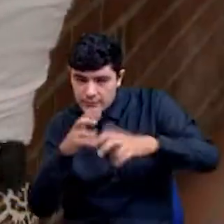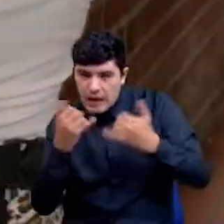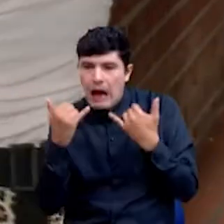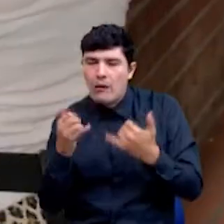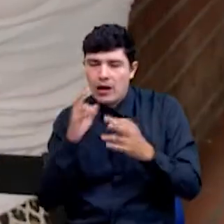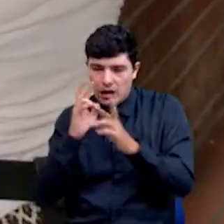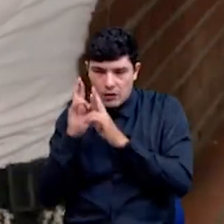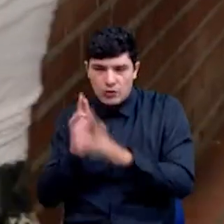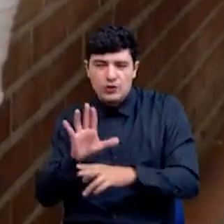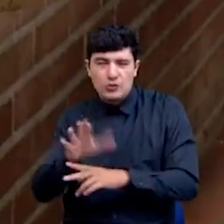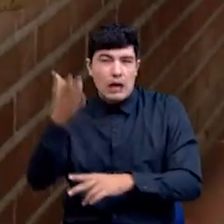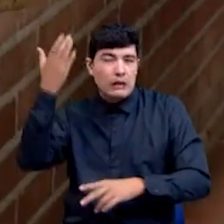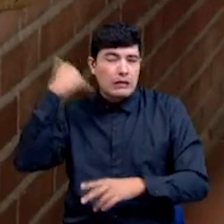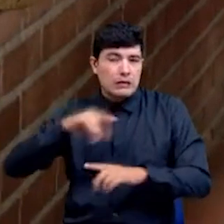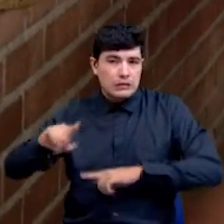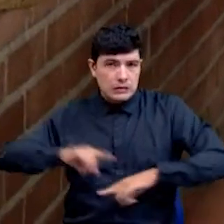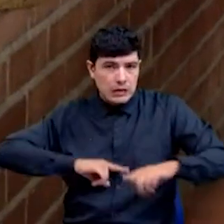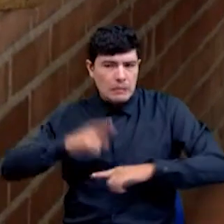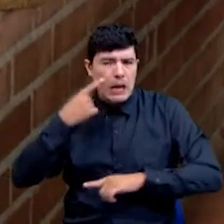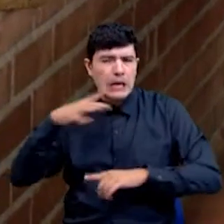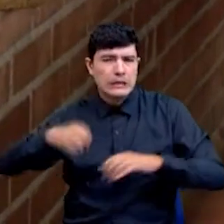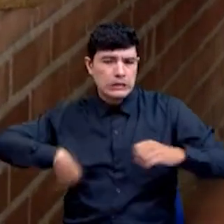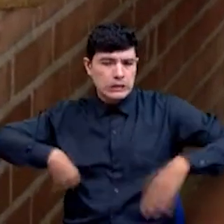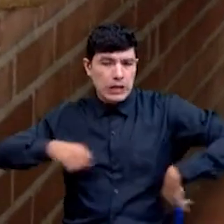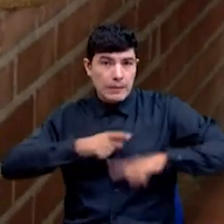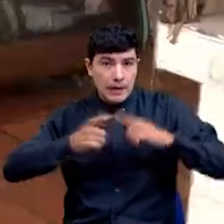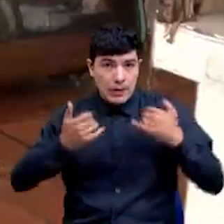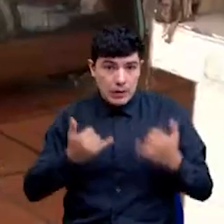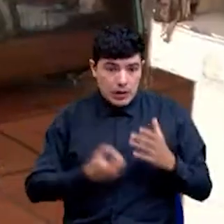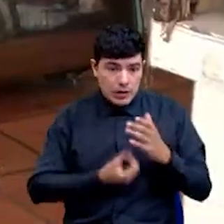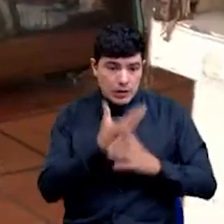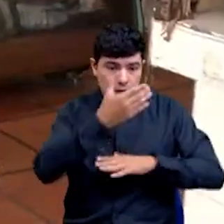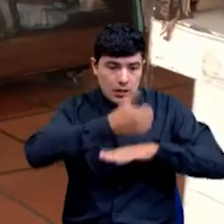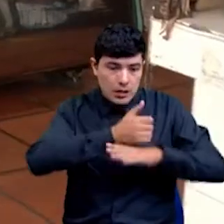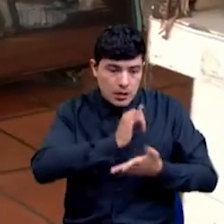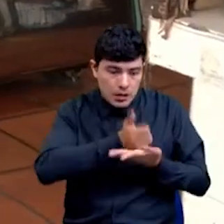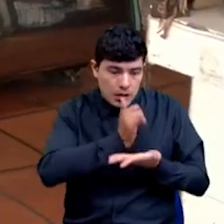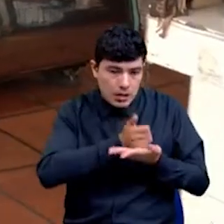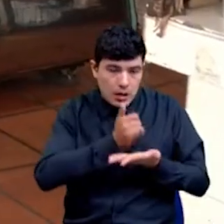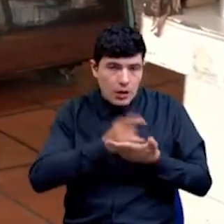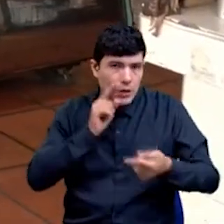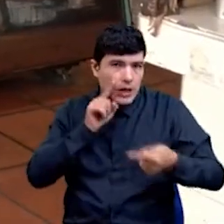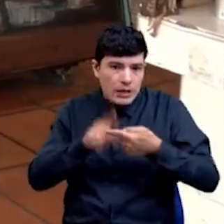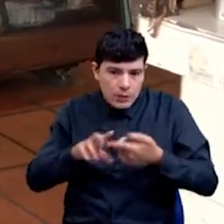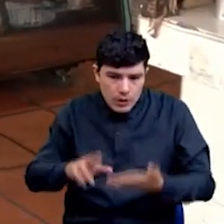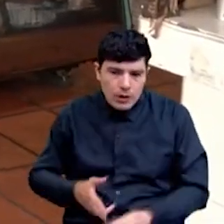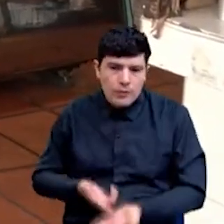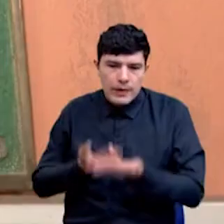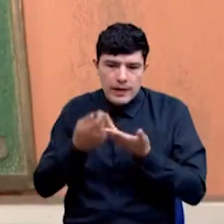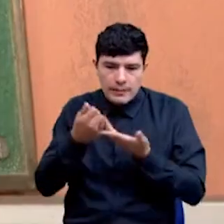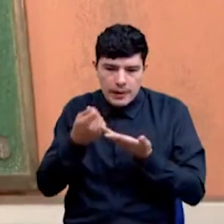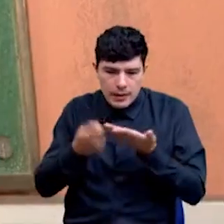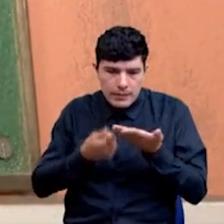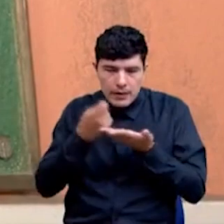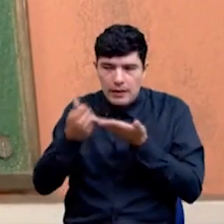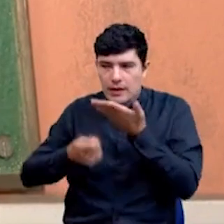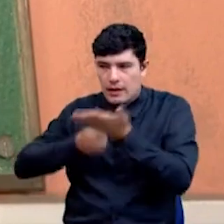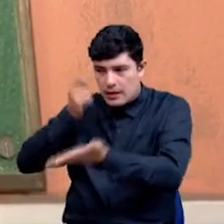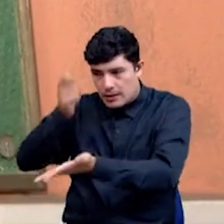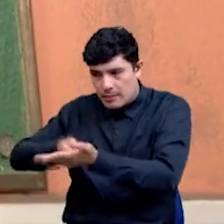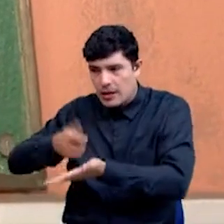antigua administradora. Mientras tanto, crearon una junta en la plaza para recuperar cartera y pagar las deudas,